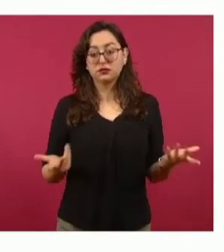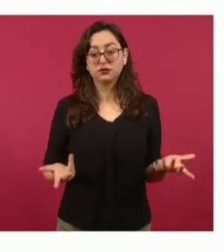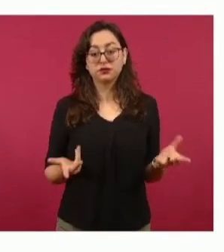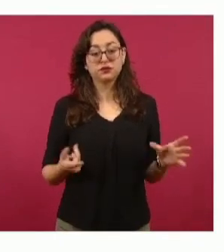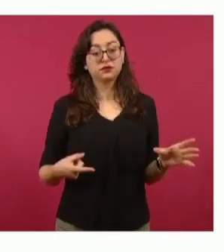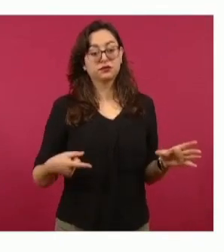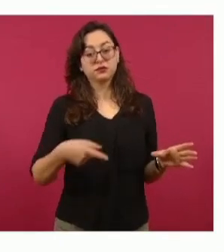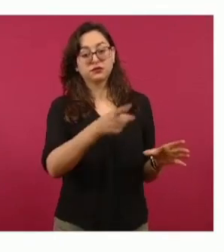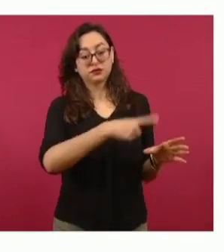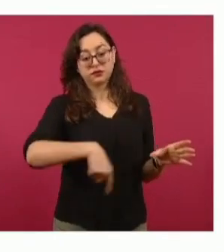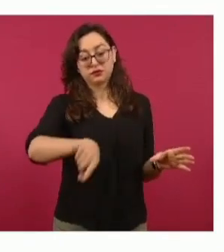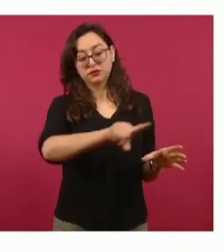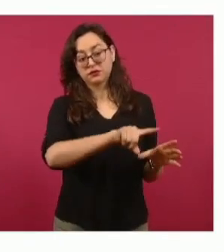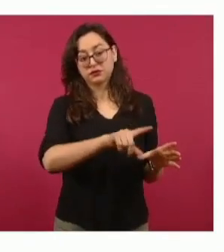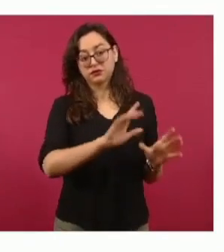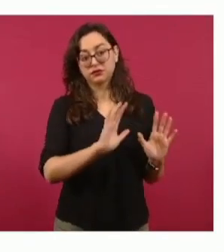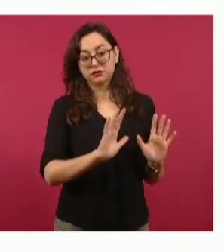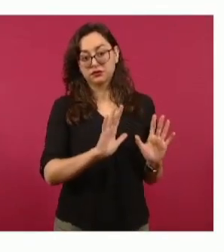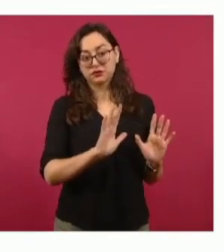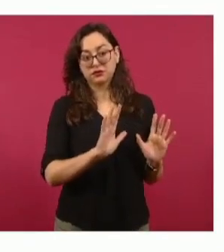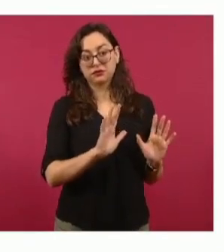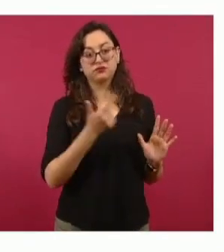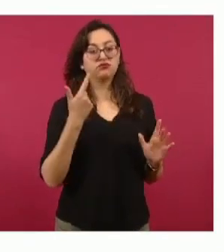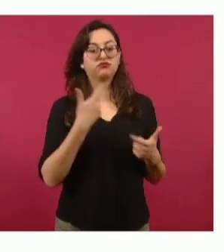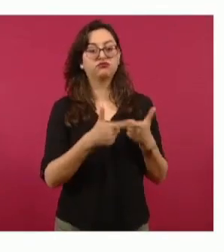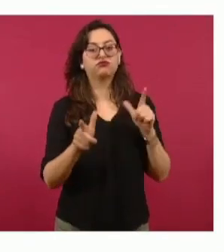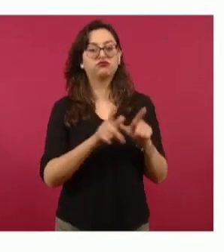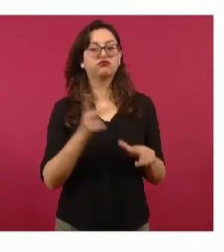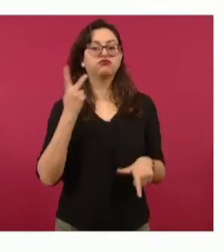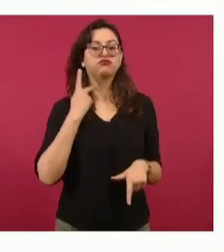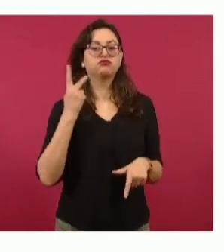dicen en forma hipócrita